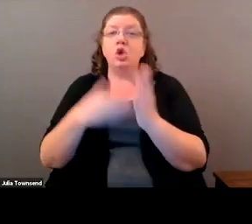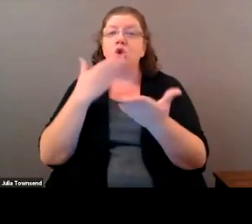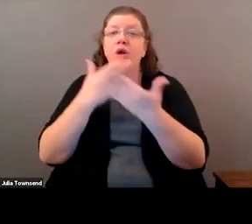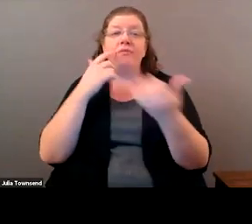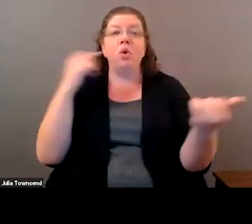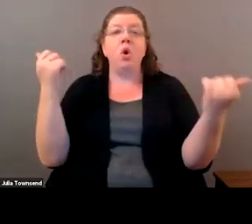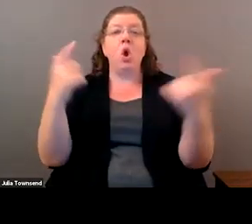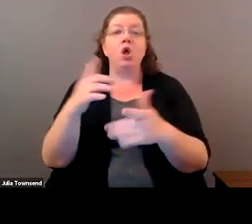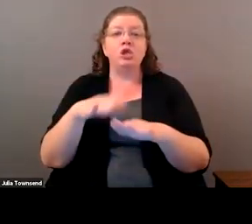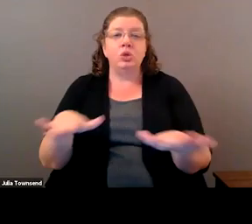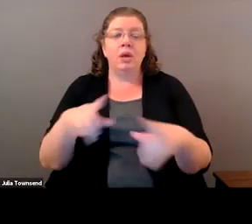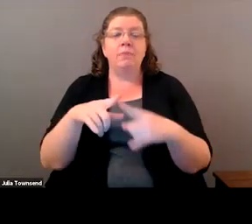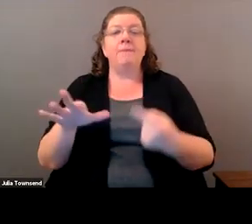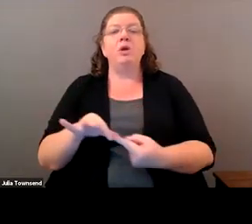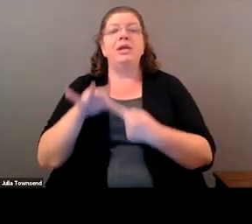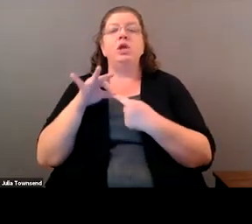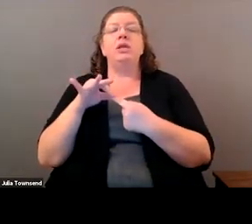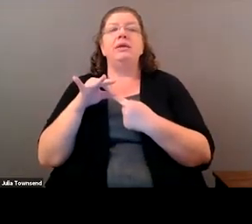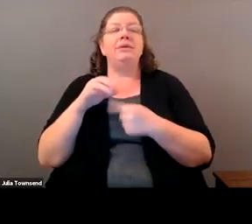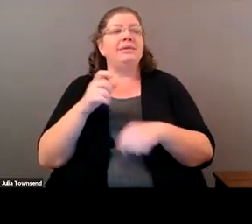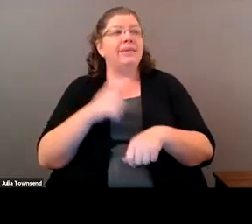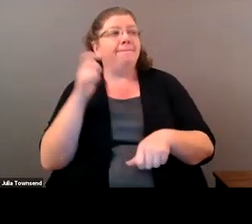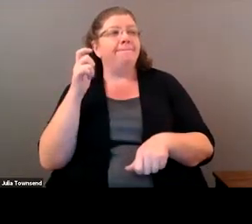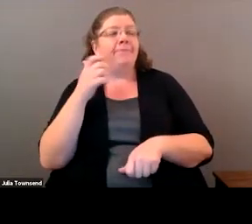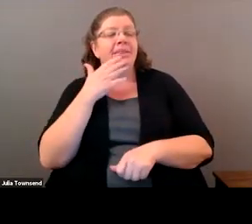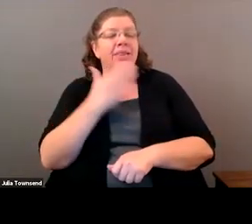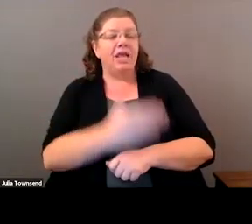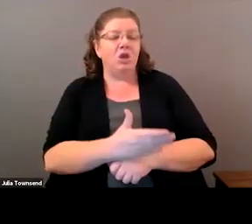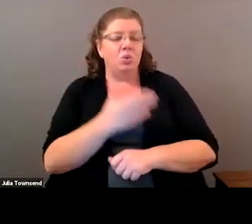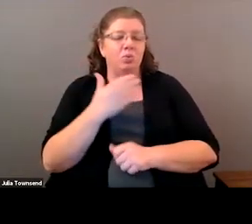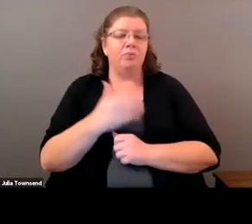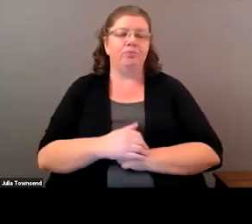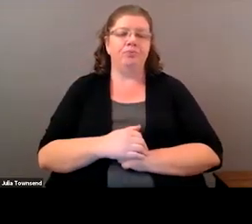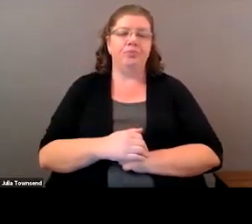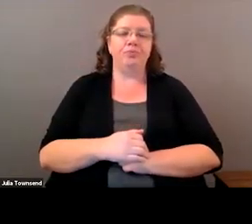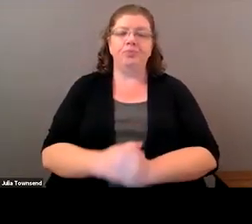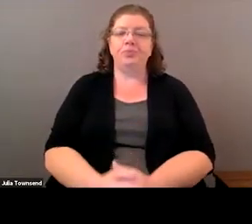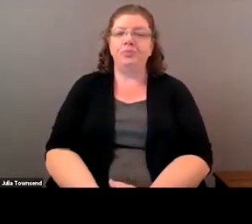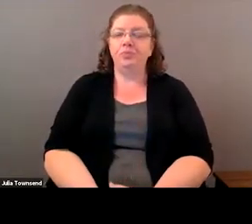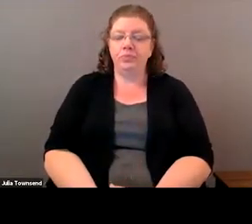doble inmersión lingüística es beneficioso para todos los estudiantes gracias